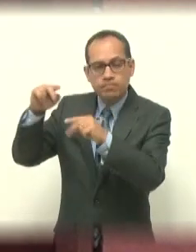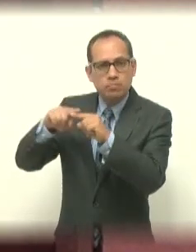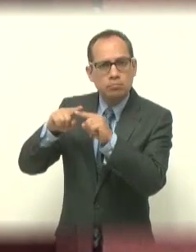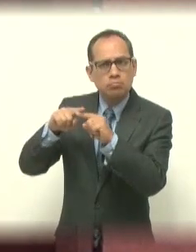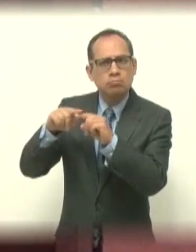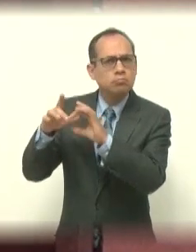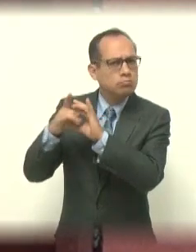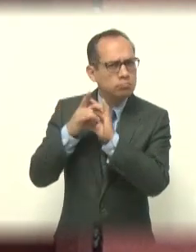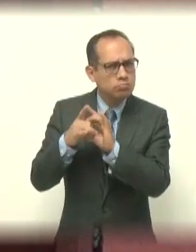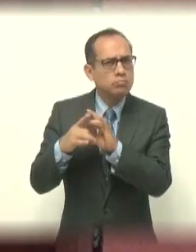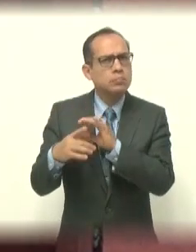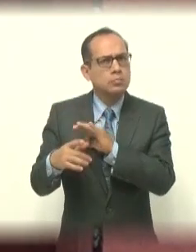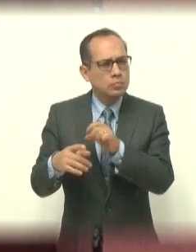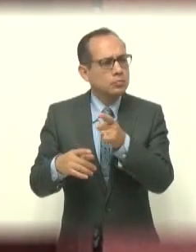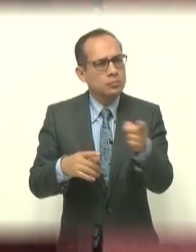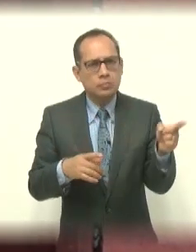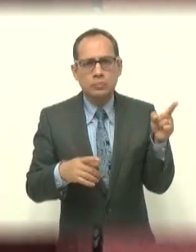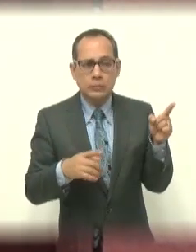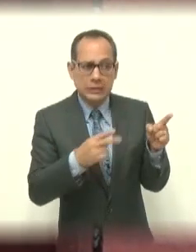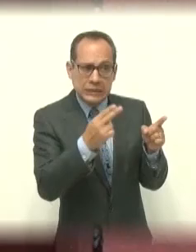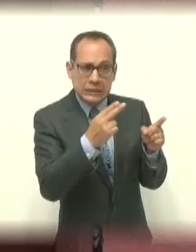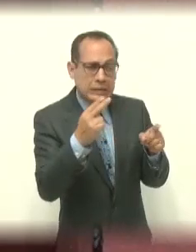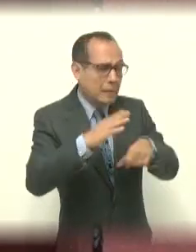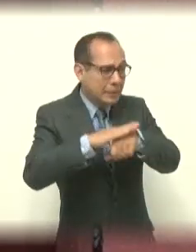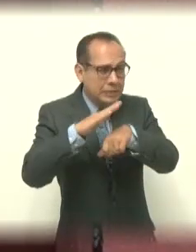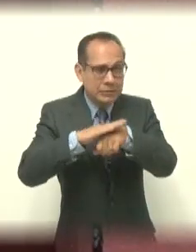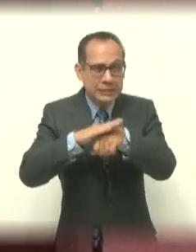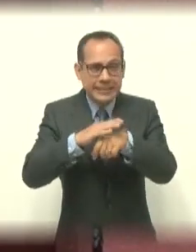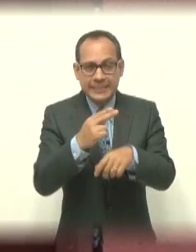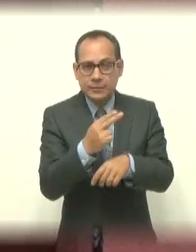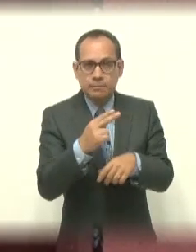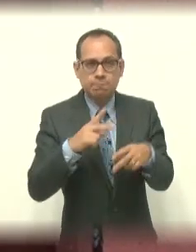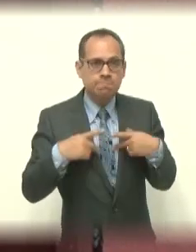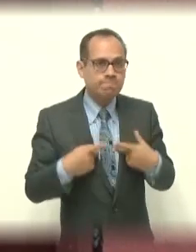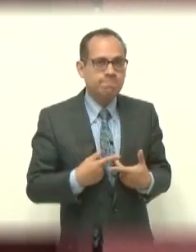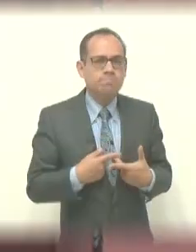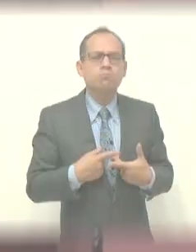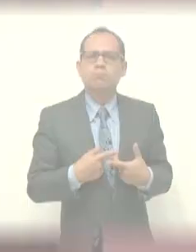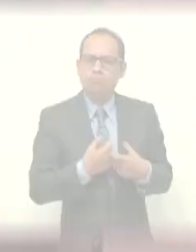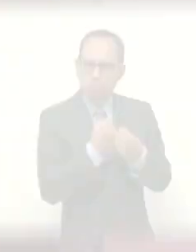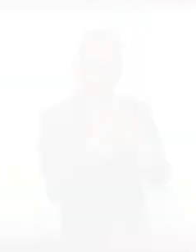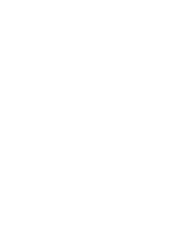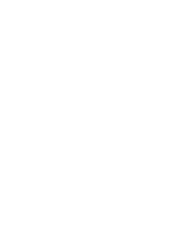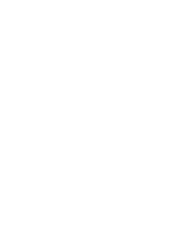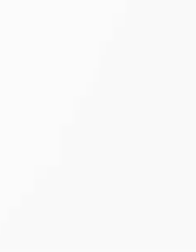para beneficiar a quienes más lo necesitan, de manera directa o indirecta.